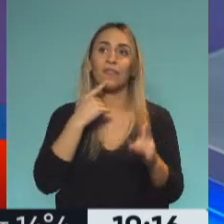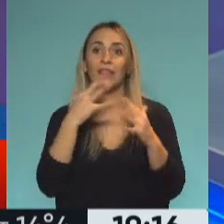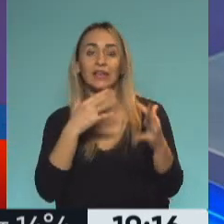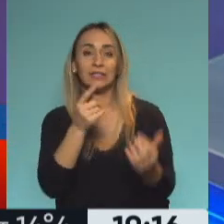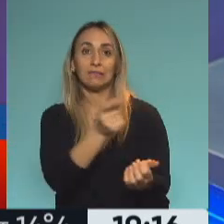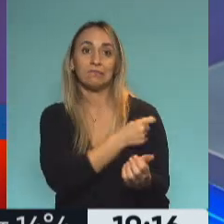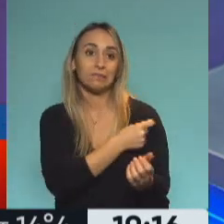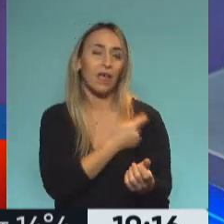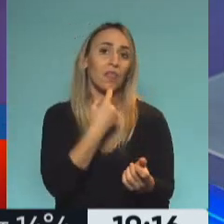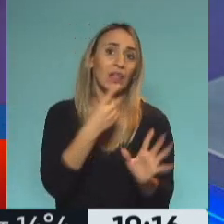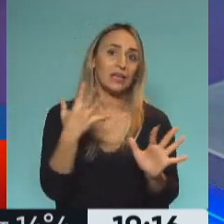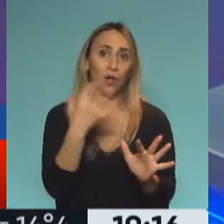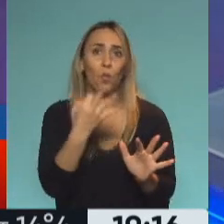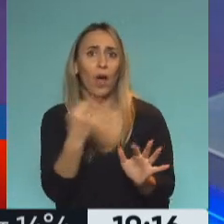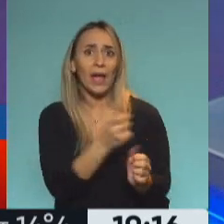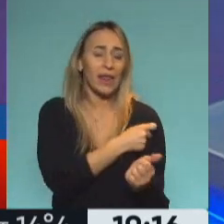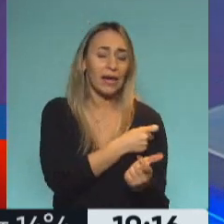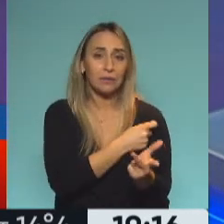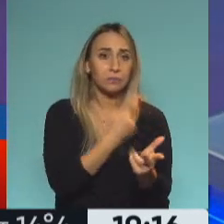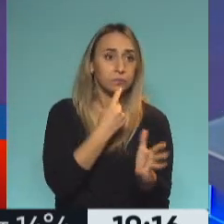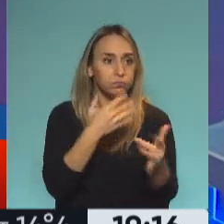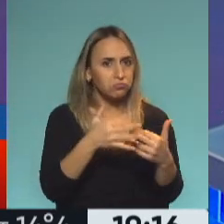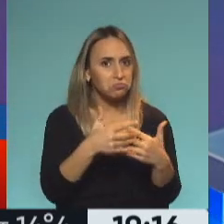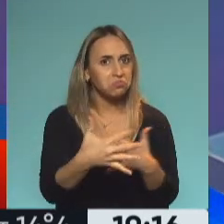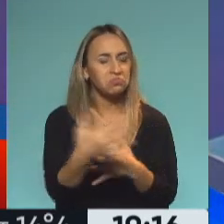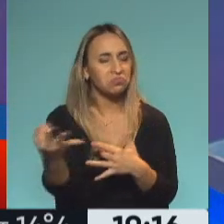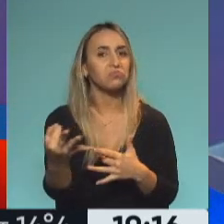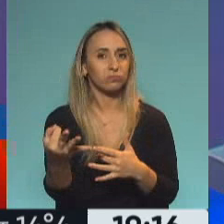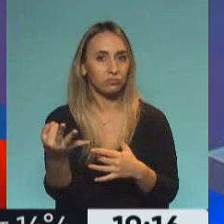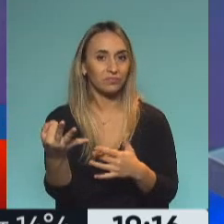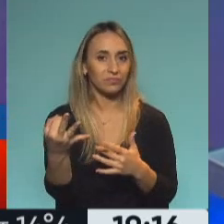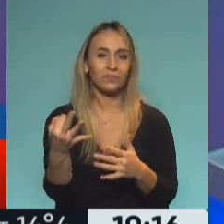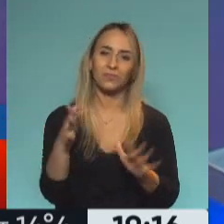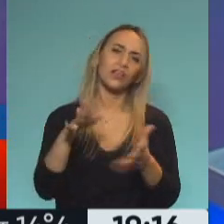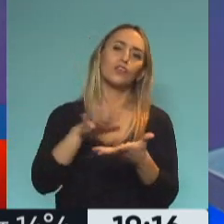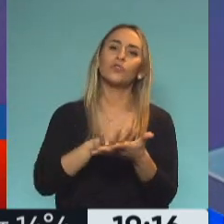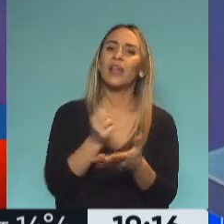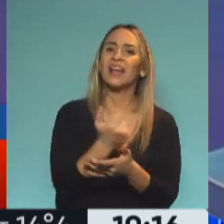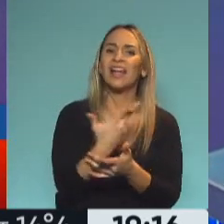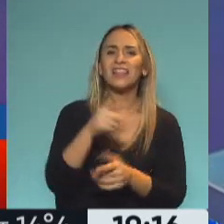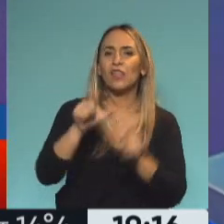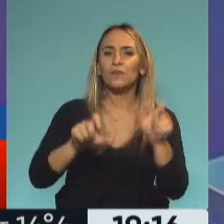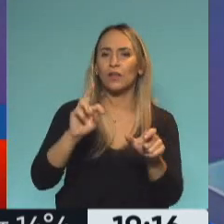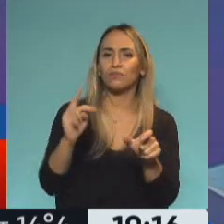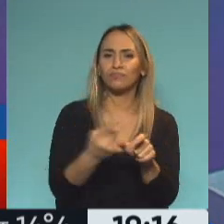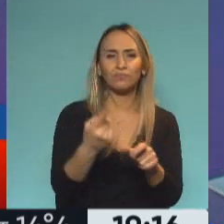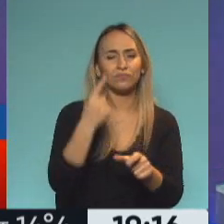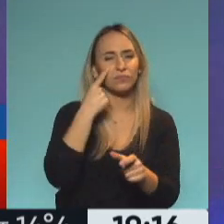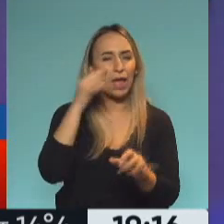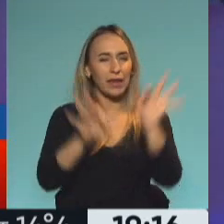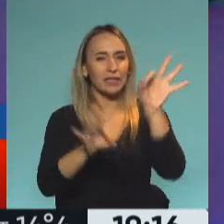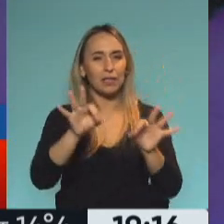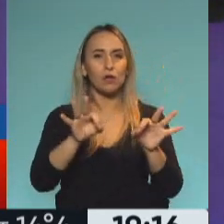pingos se ven en la cancha. Decimos, ¿no? Una frase que podría aplicar. Con Pues, respecto a la tasa de letalidad, doctor, usted hizo un análisis por franja etaria.